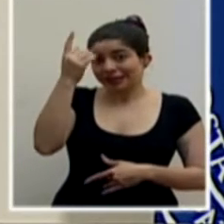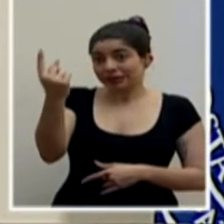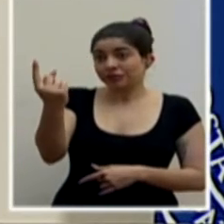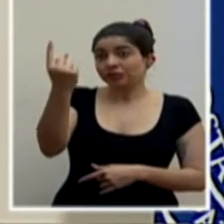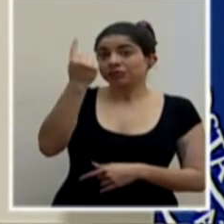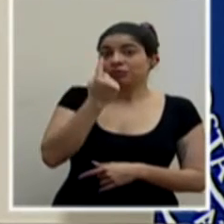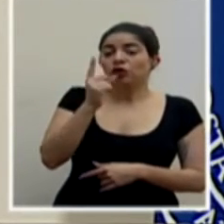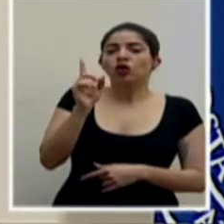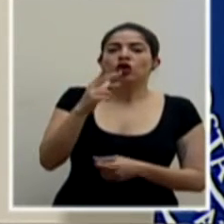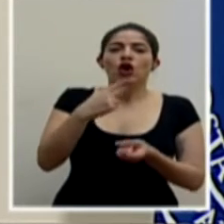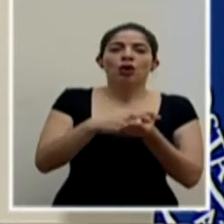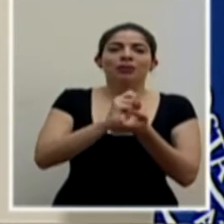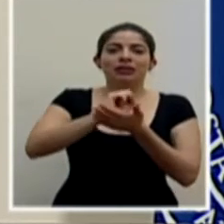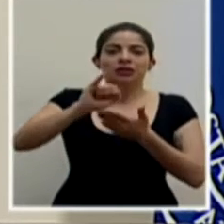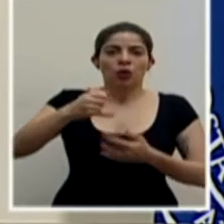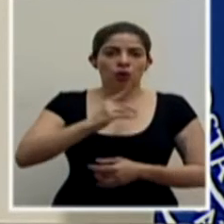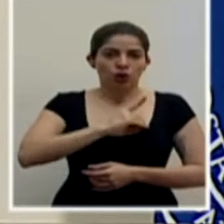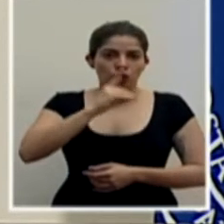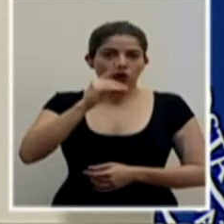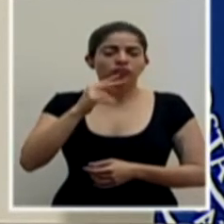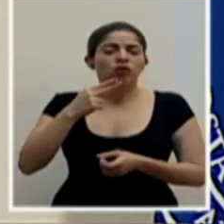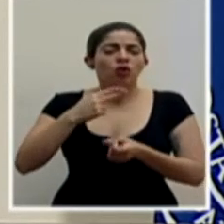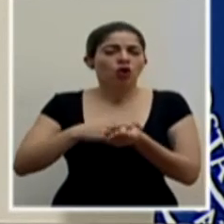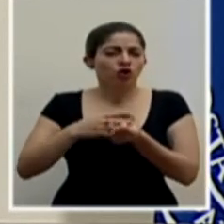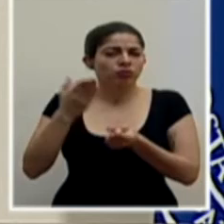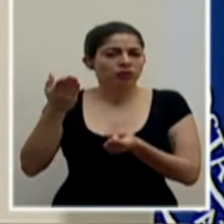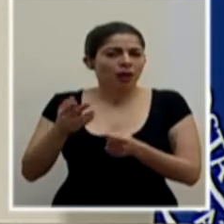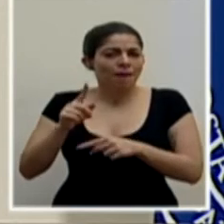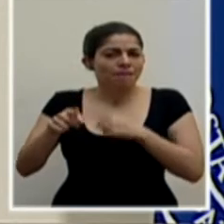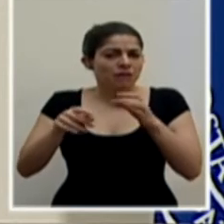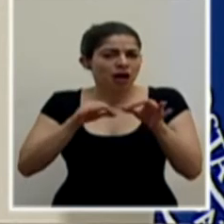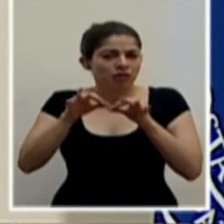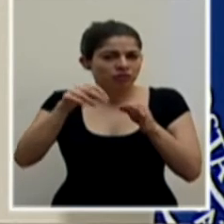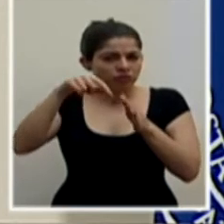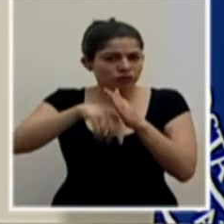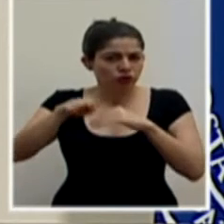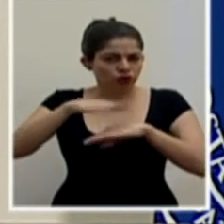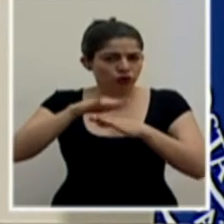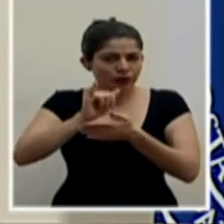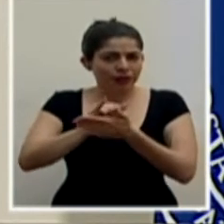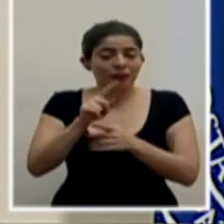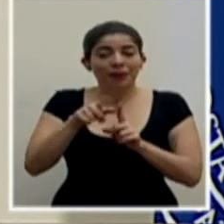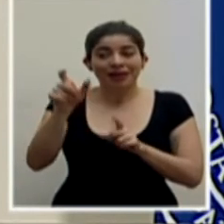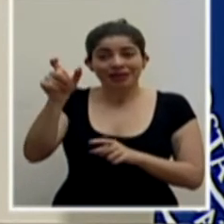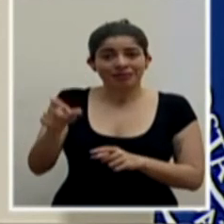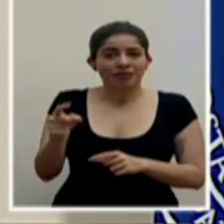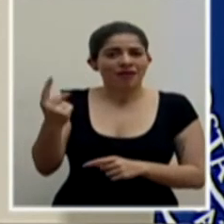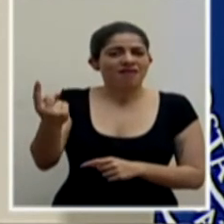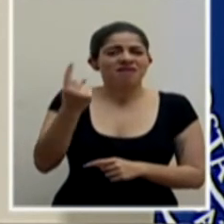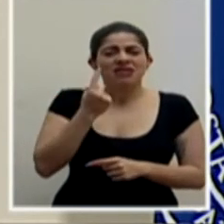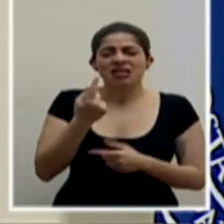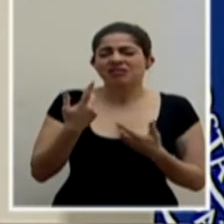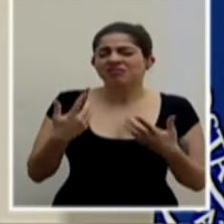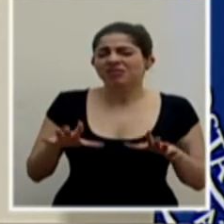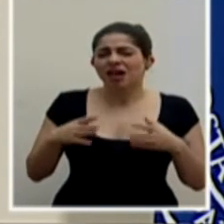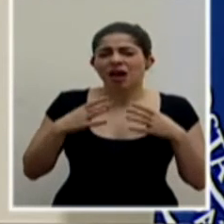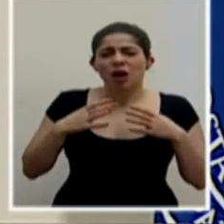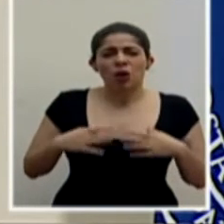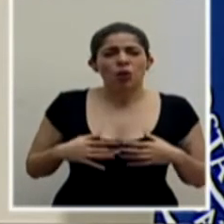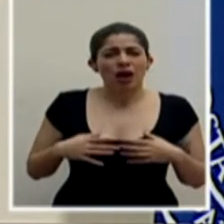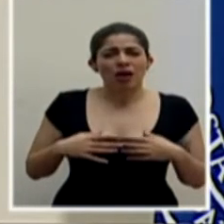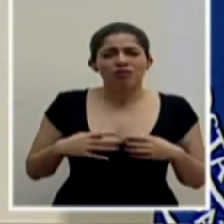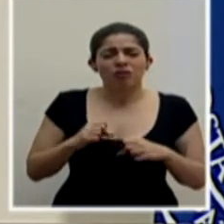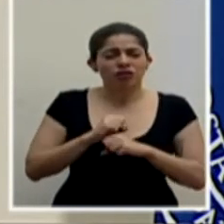Hospital San Juan de Dios. El hospital estará dando más detalles sobre lo mismo, pero es un paciente que llegó totalmente descompensado y en